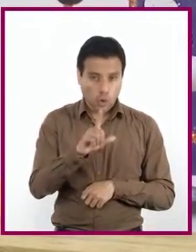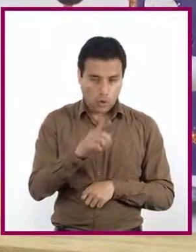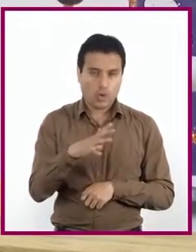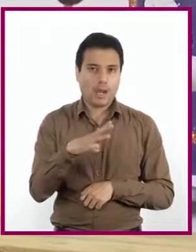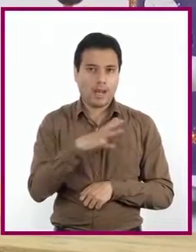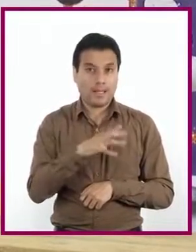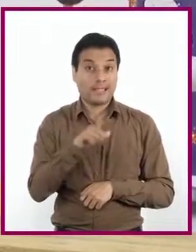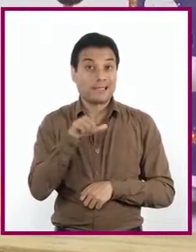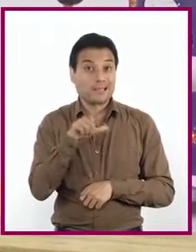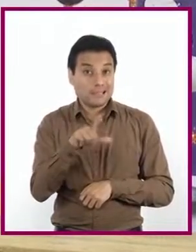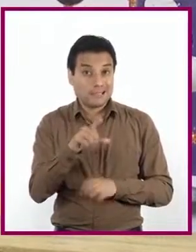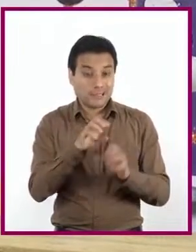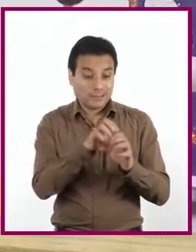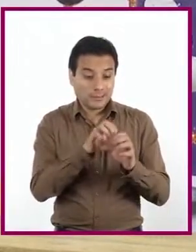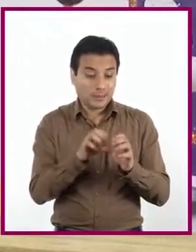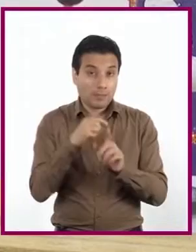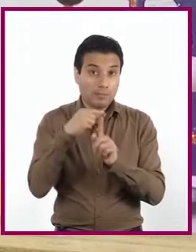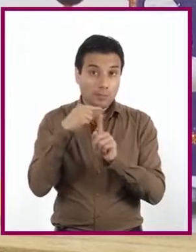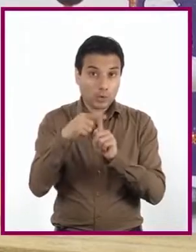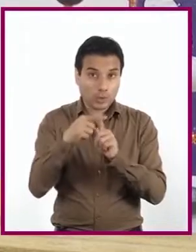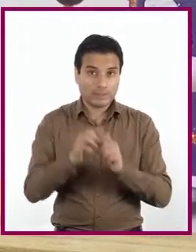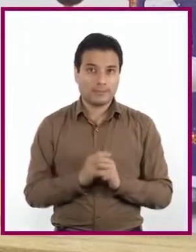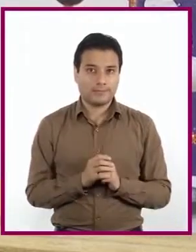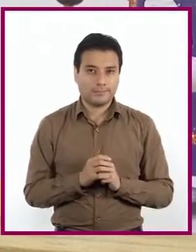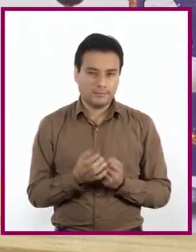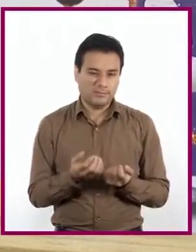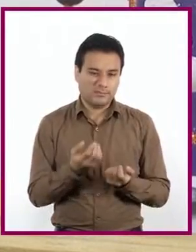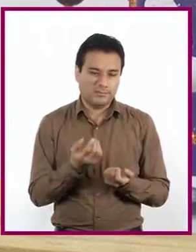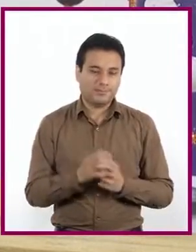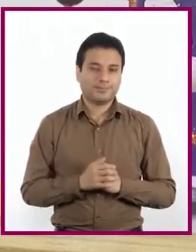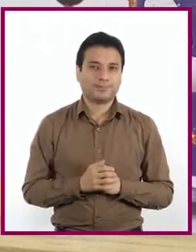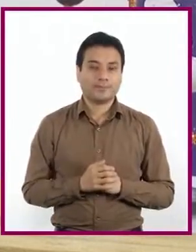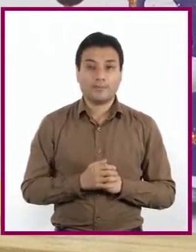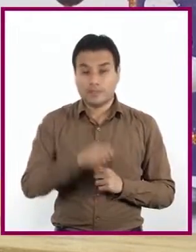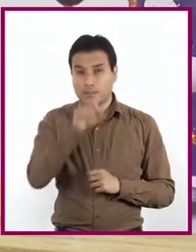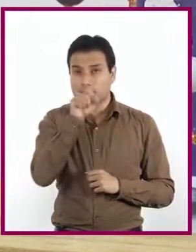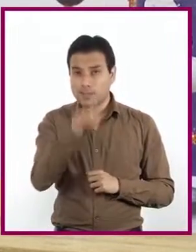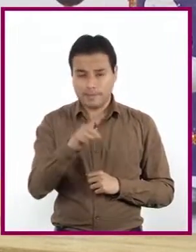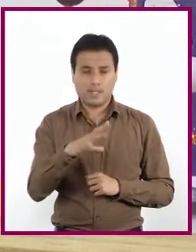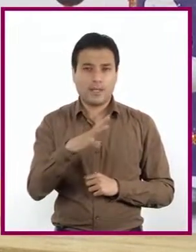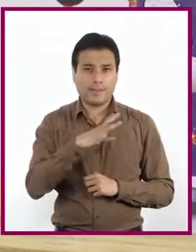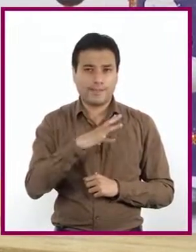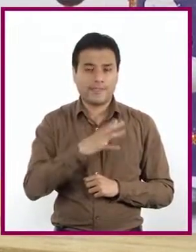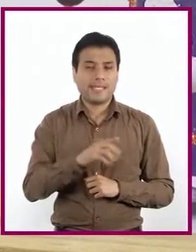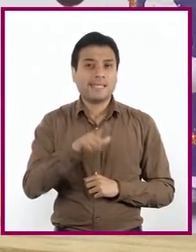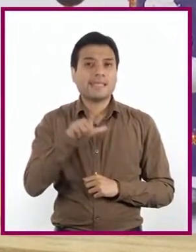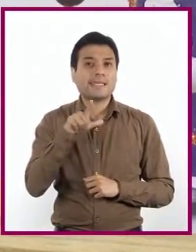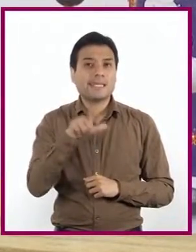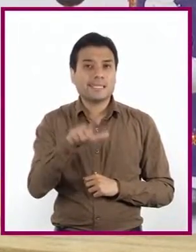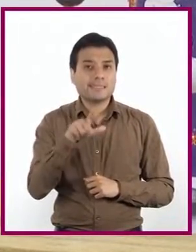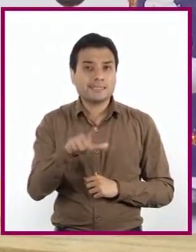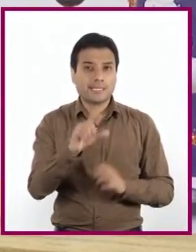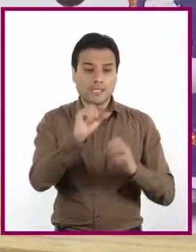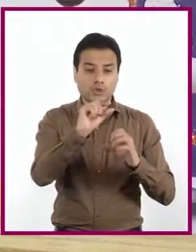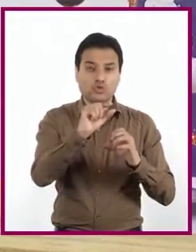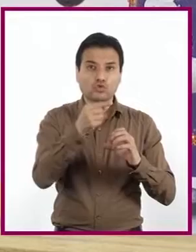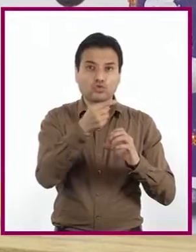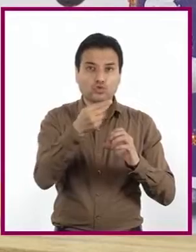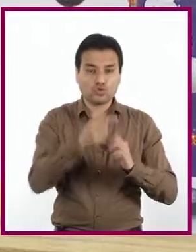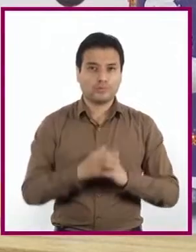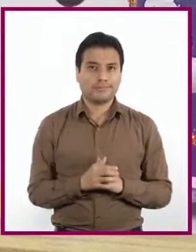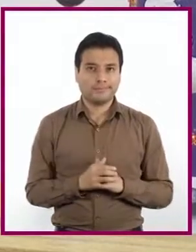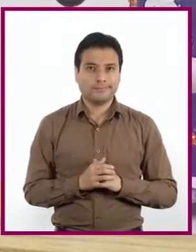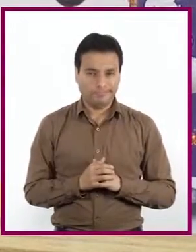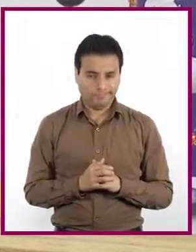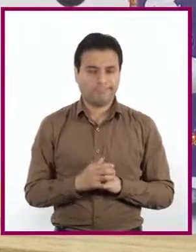tiene 17 protones o 17 cargas positivas. A su vez, tiene también 17 electrones o